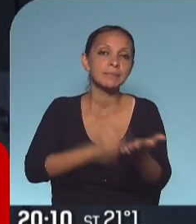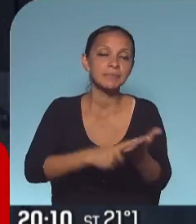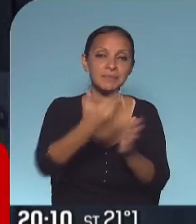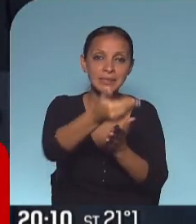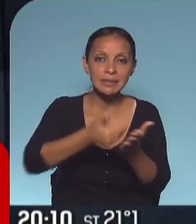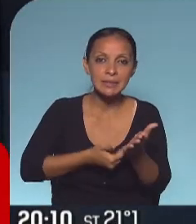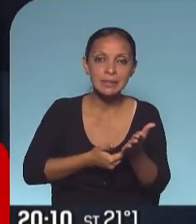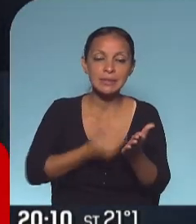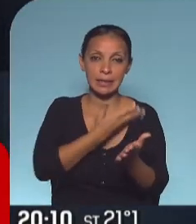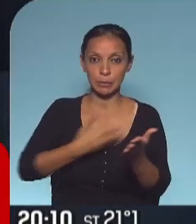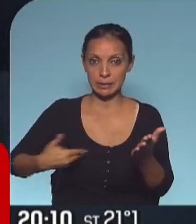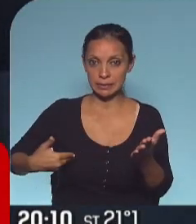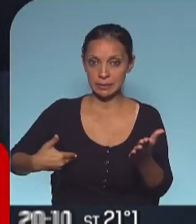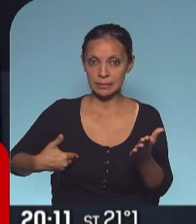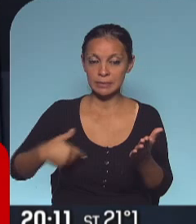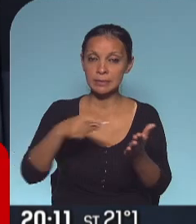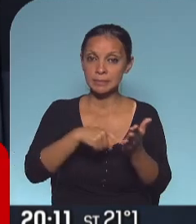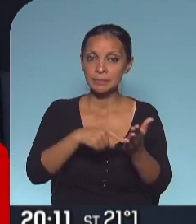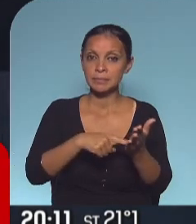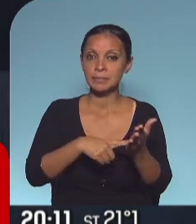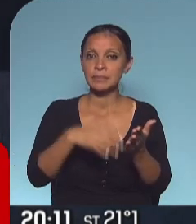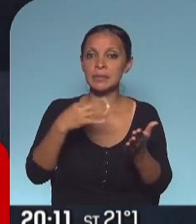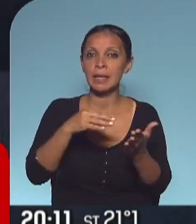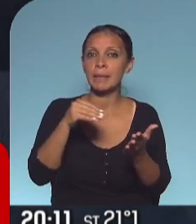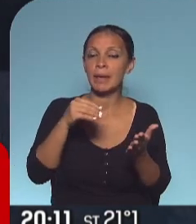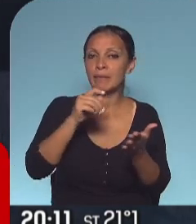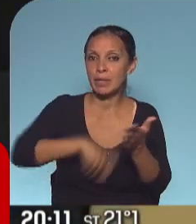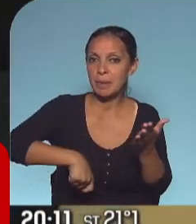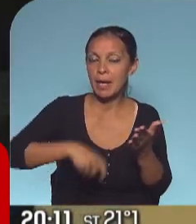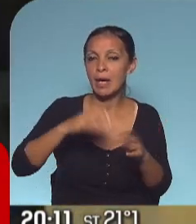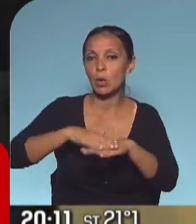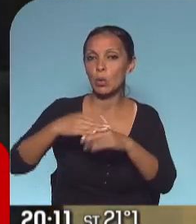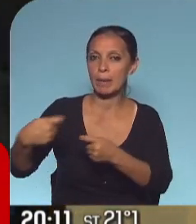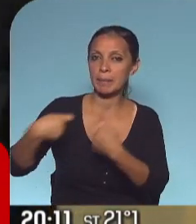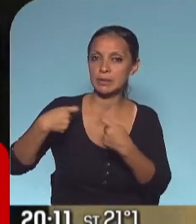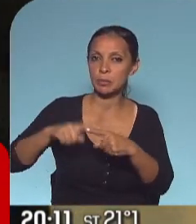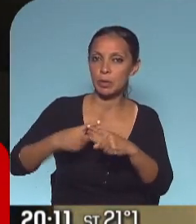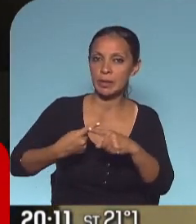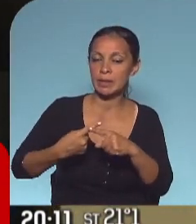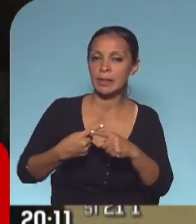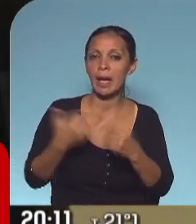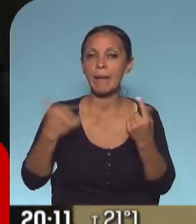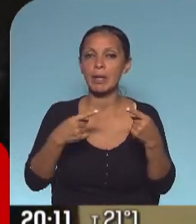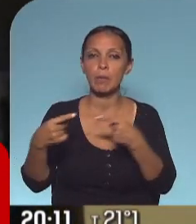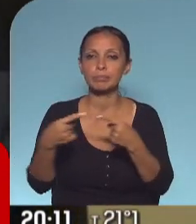el decreto presidencial que tuvo que sacar por presión política, había conflicto de interés.